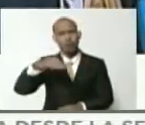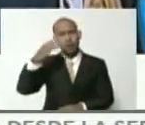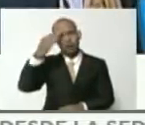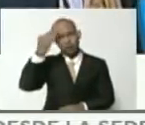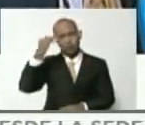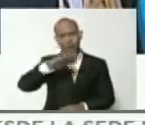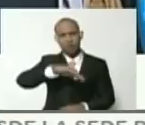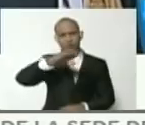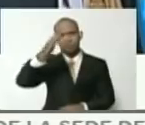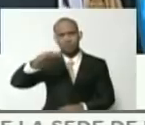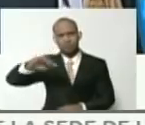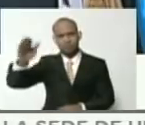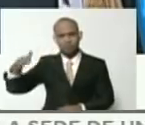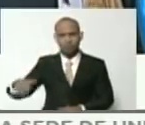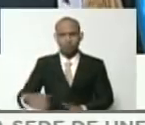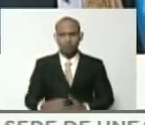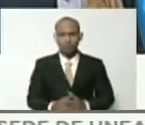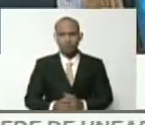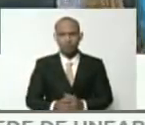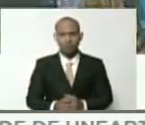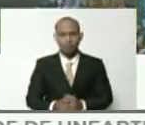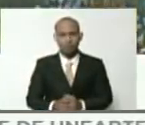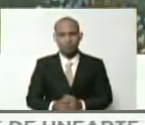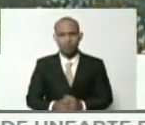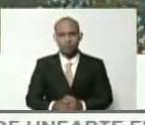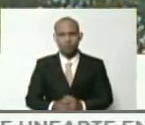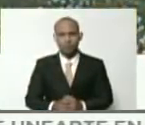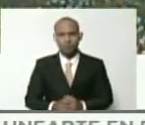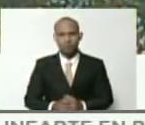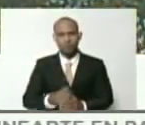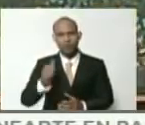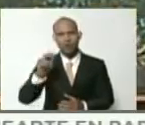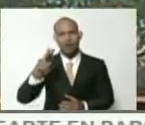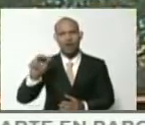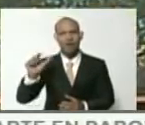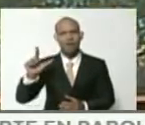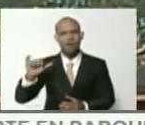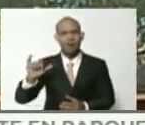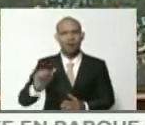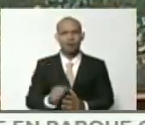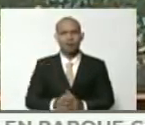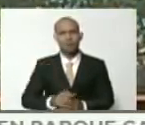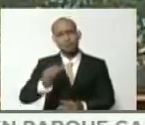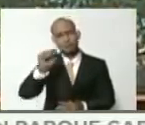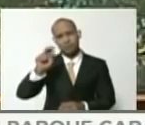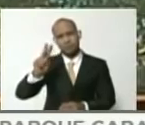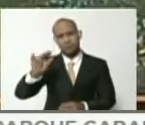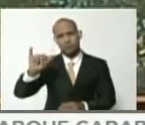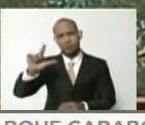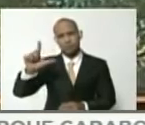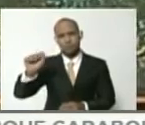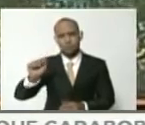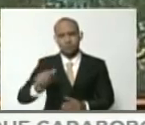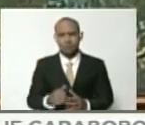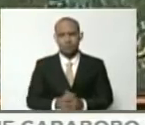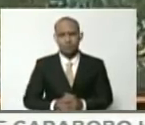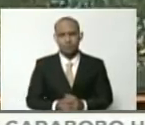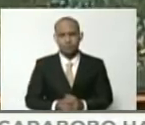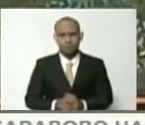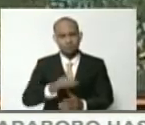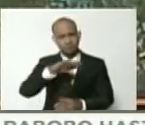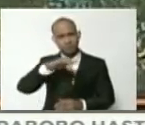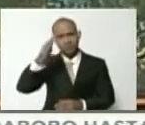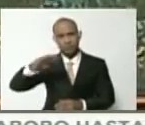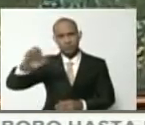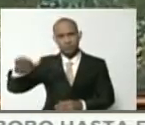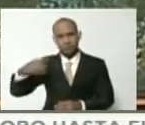La llamaban los ancestros indígenas el Guarayra Repano. Y luego de la colonia se llamó el Ávila, todavía mucha gente la